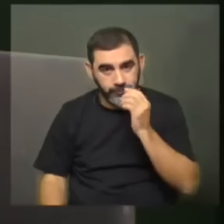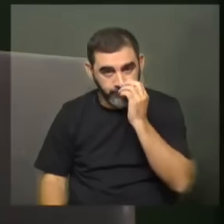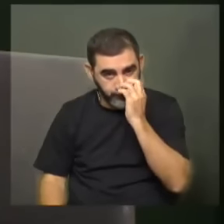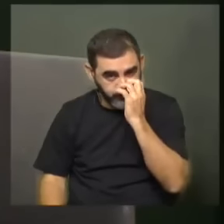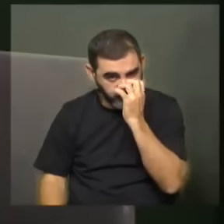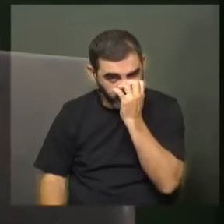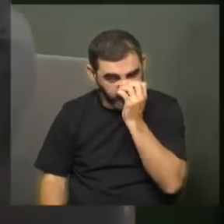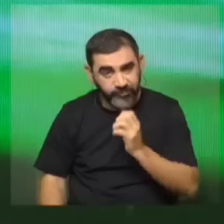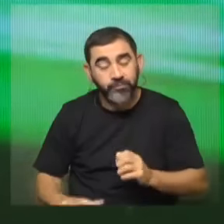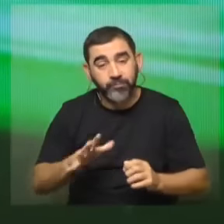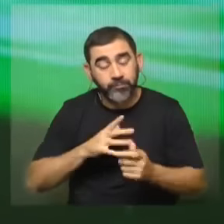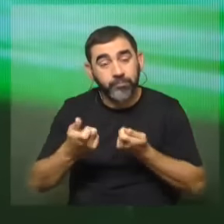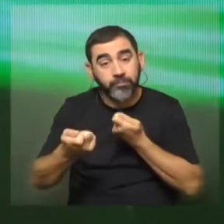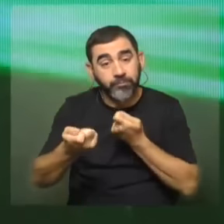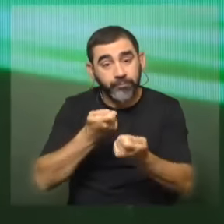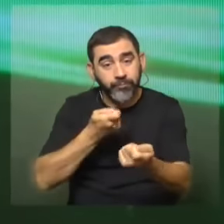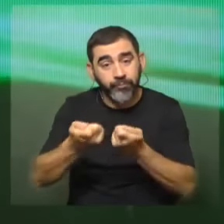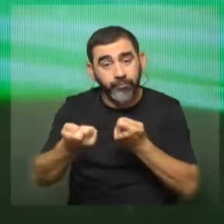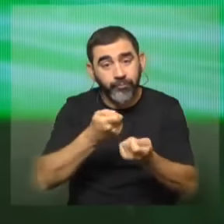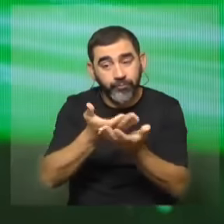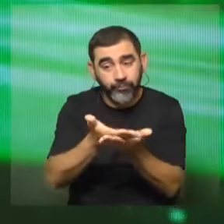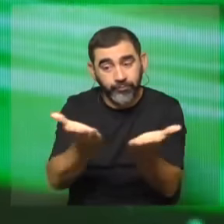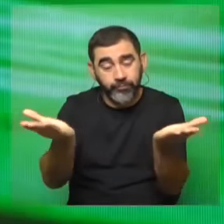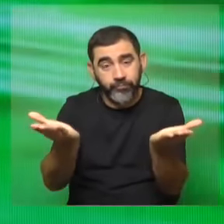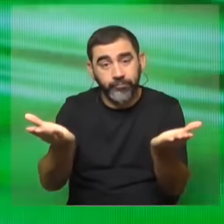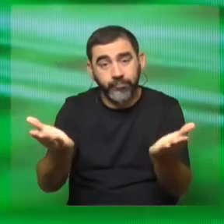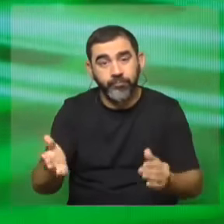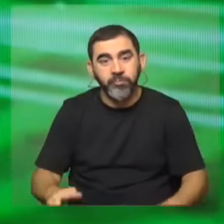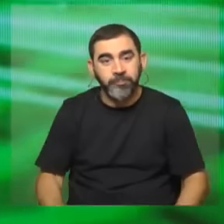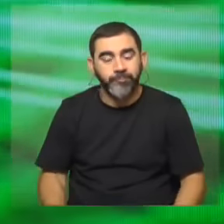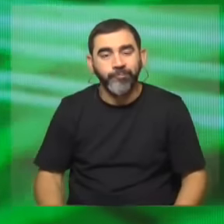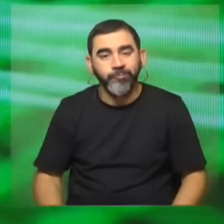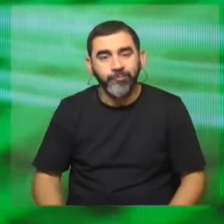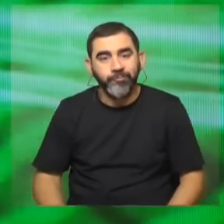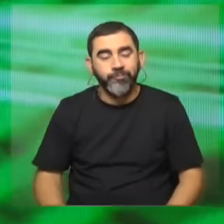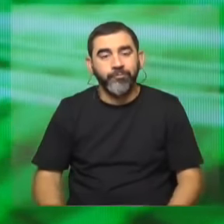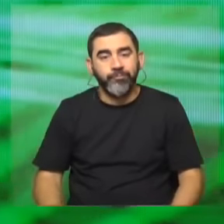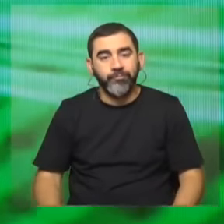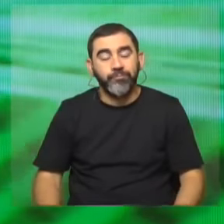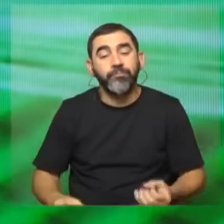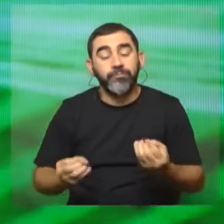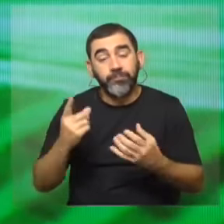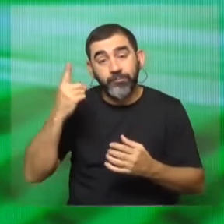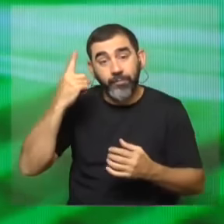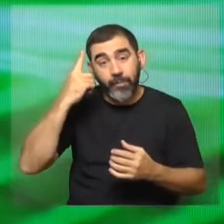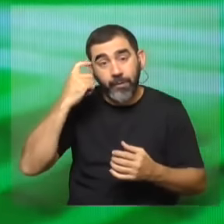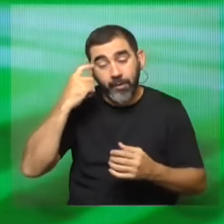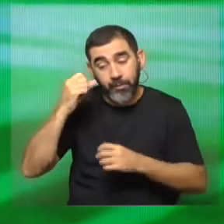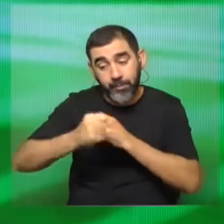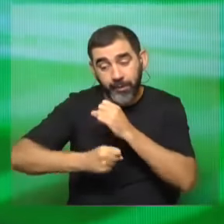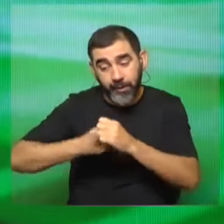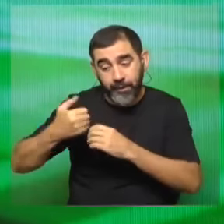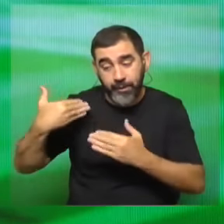experiencia Tengo tengo una gestión para para mostrar también porque digo eh cuando uno tiene la experiencia o sea años en